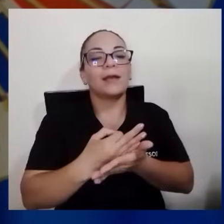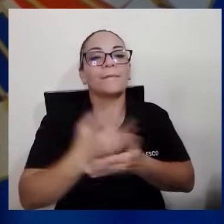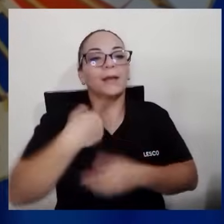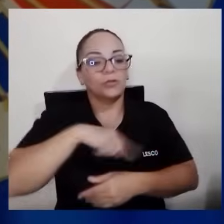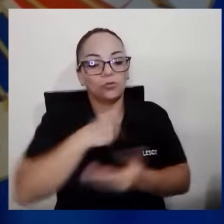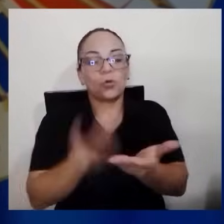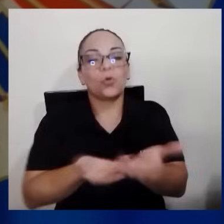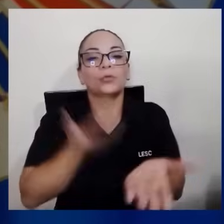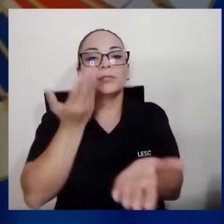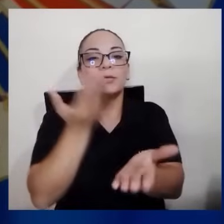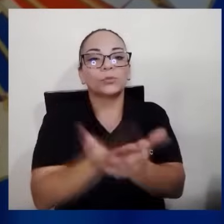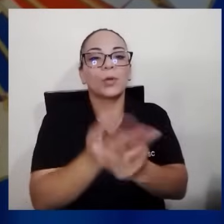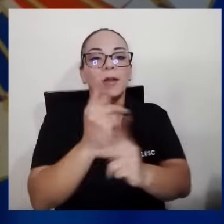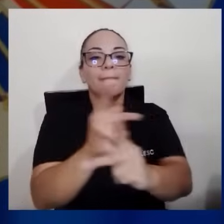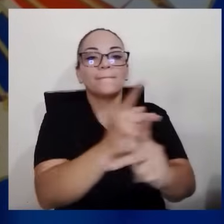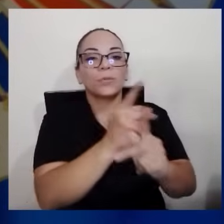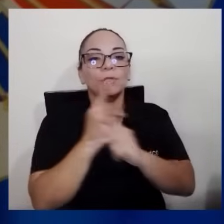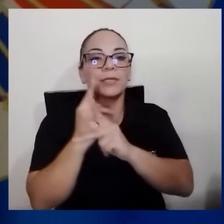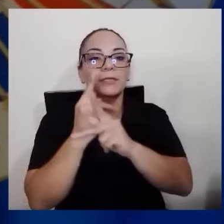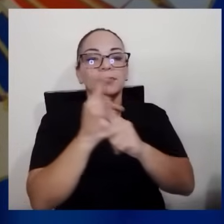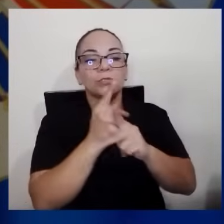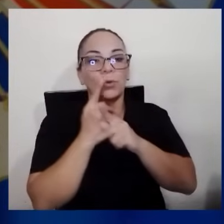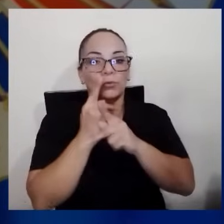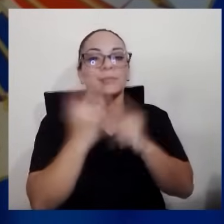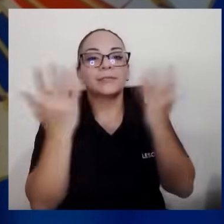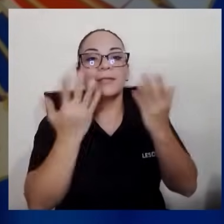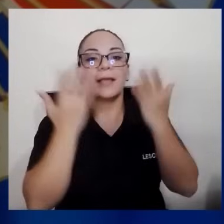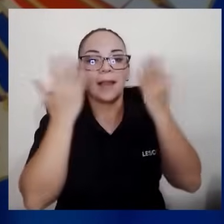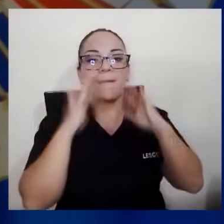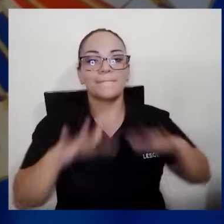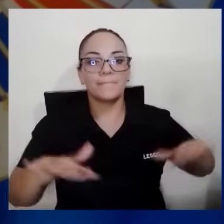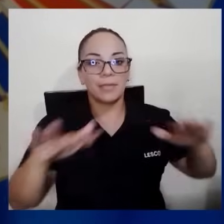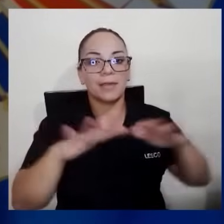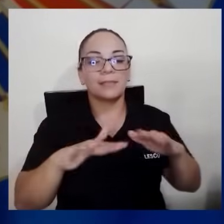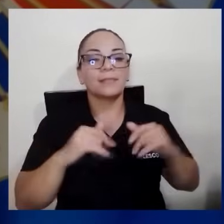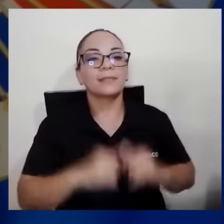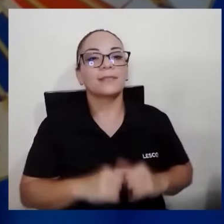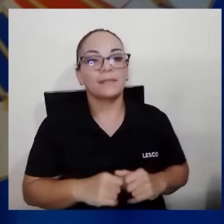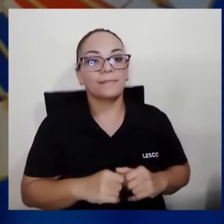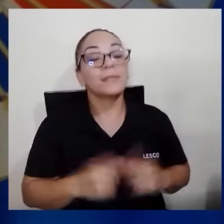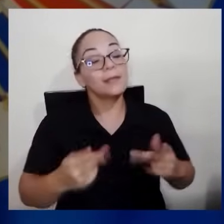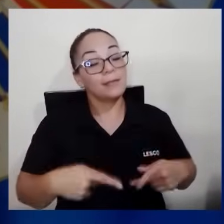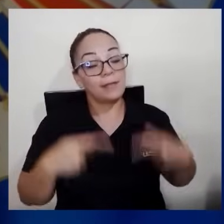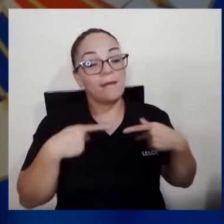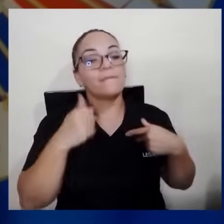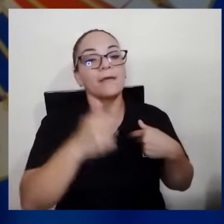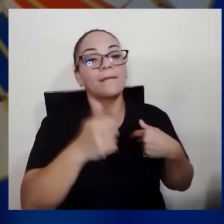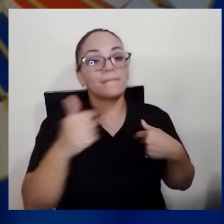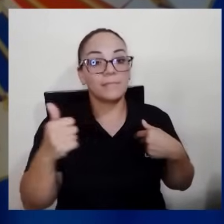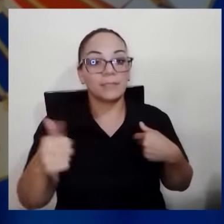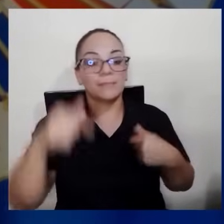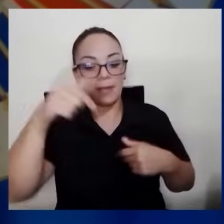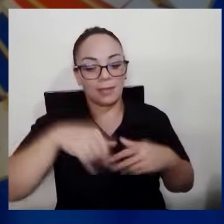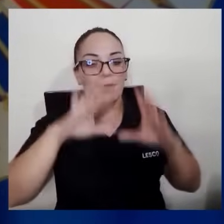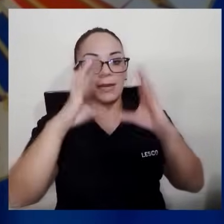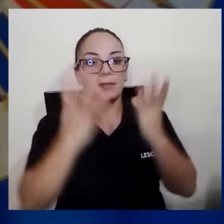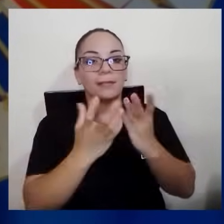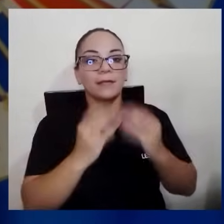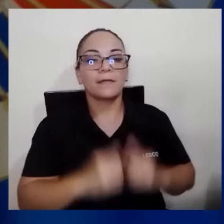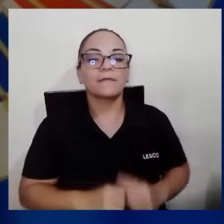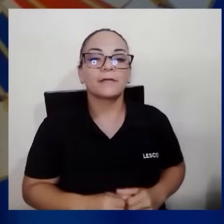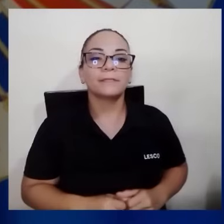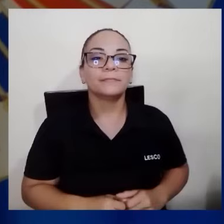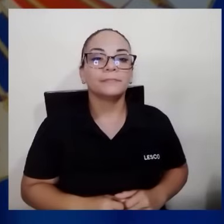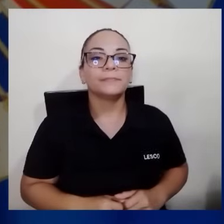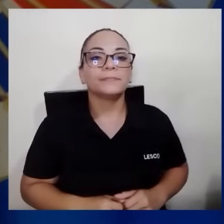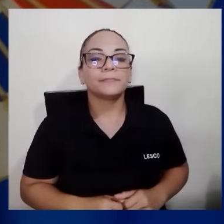protección de el medio ambiente y de la vida misma sobre esta tierra